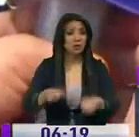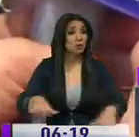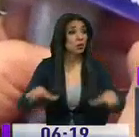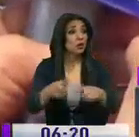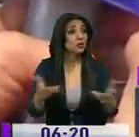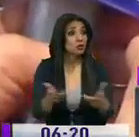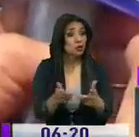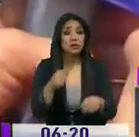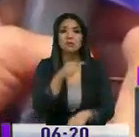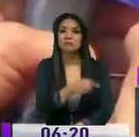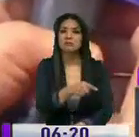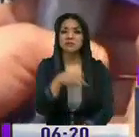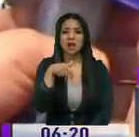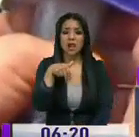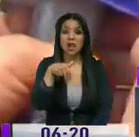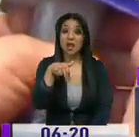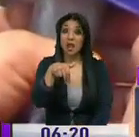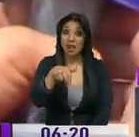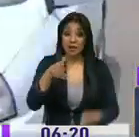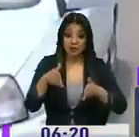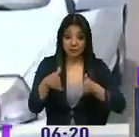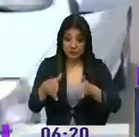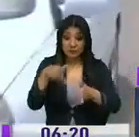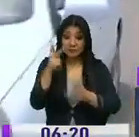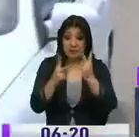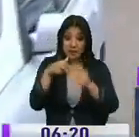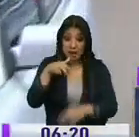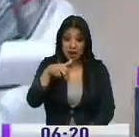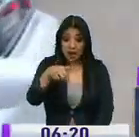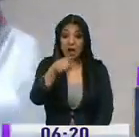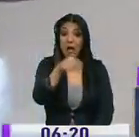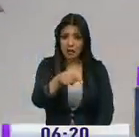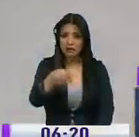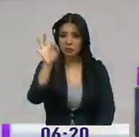los muertos? De la donde uno sale caminando por la...